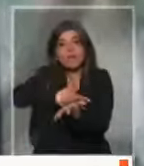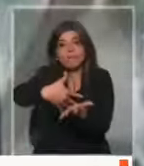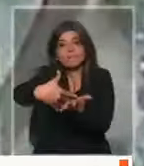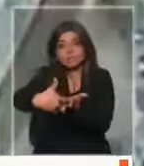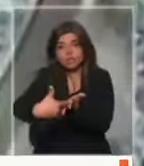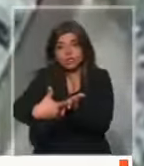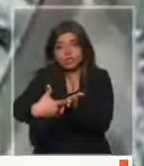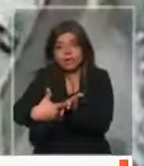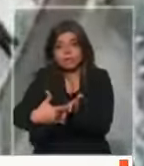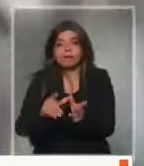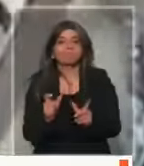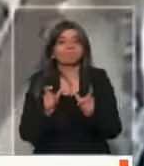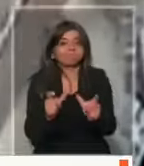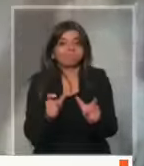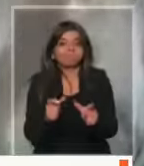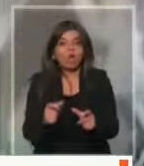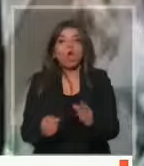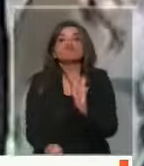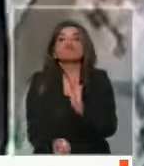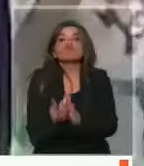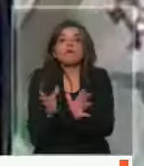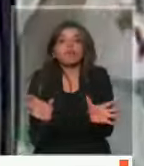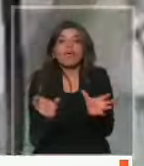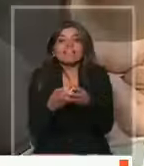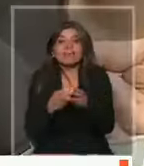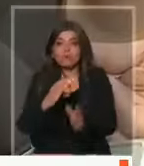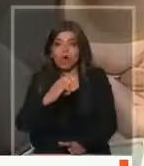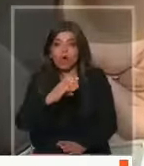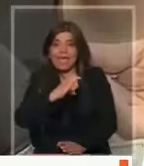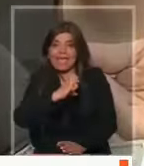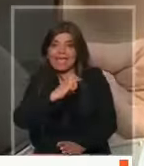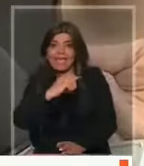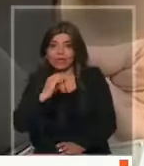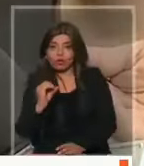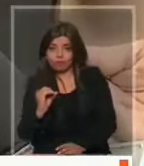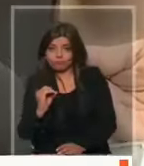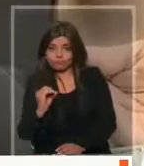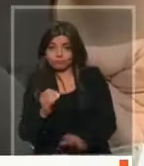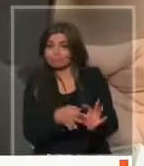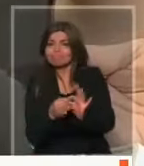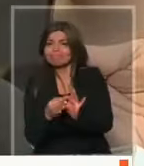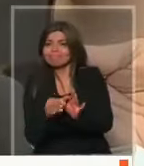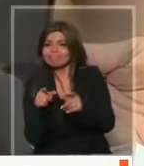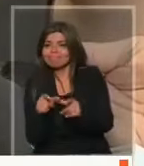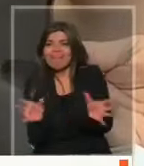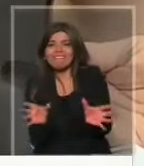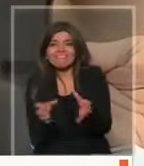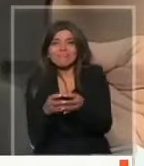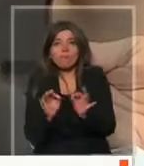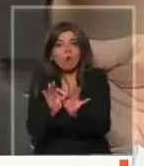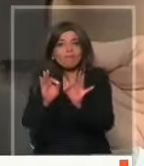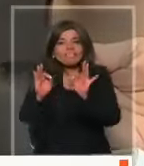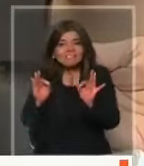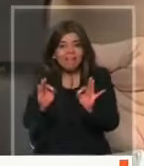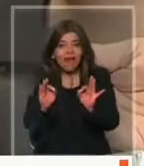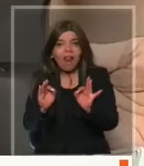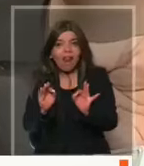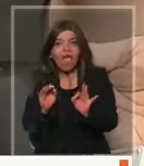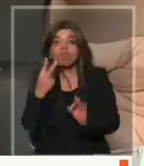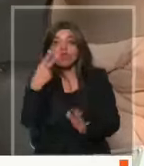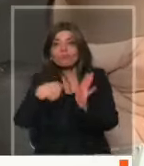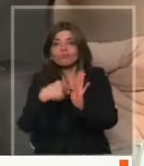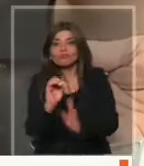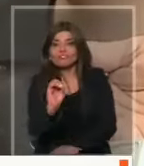5.000 millones de pesos para implementar un nuevo equipo ECO. Implementar, podríamos decirle, un ECO 2.0